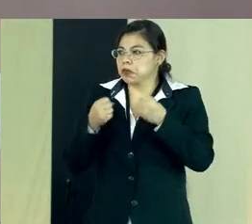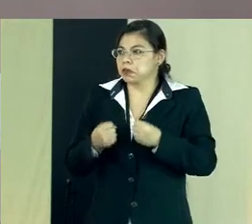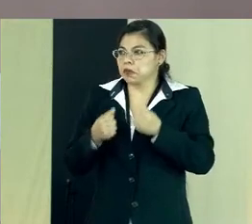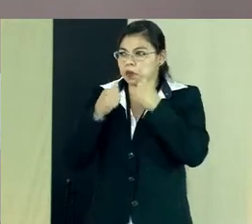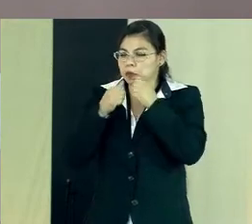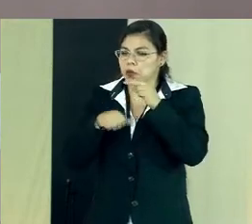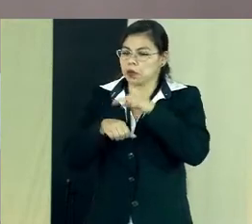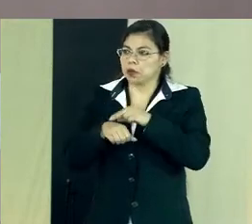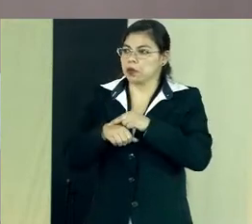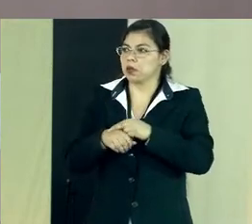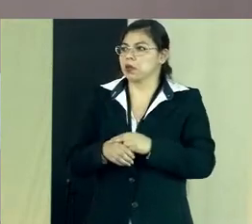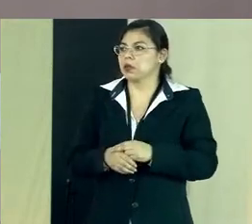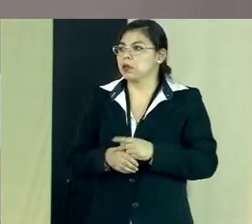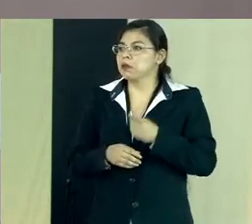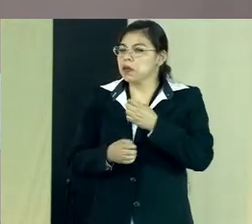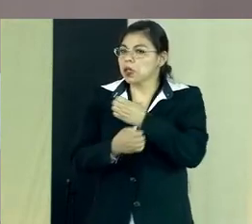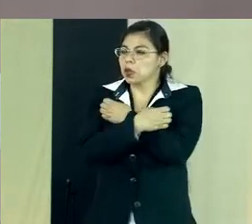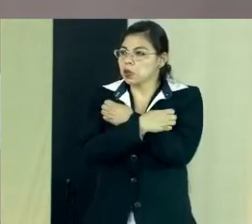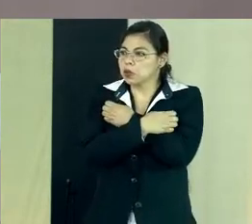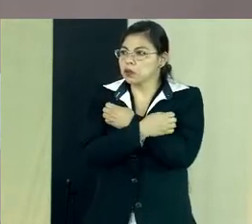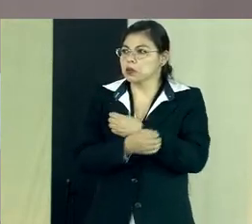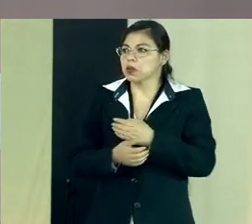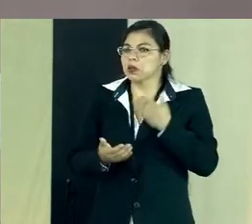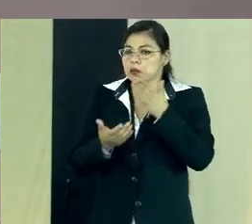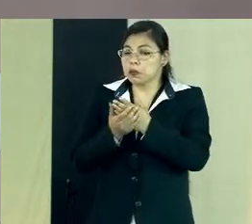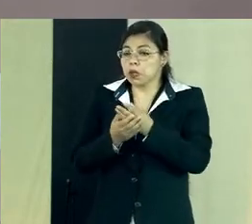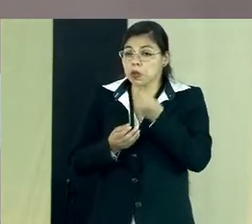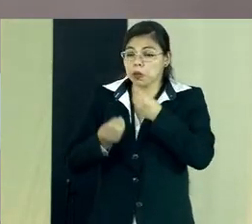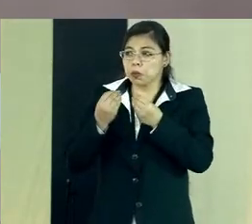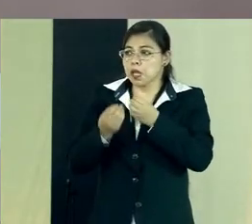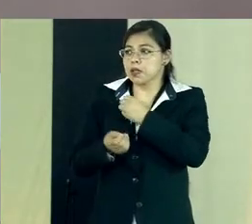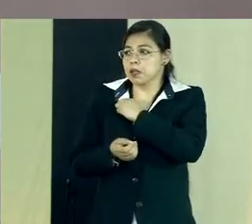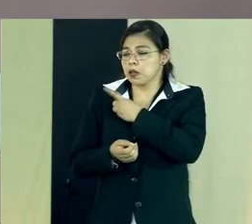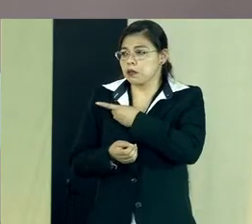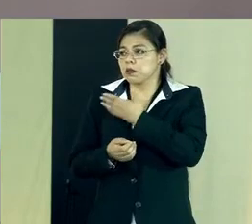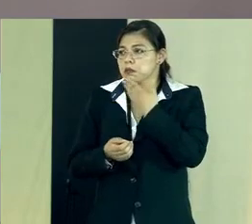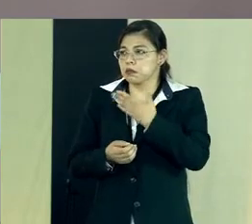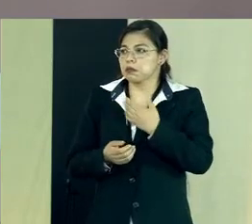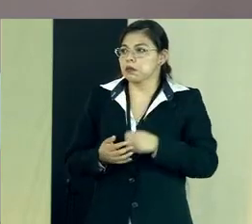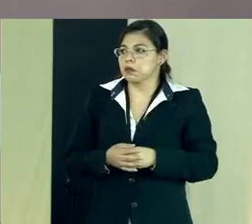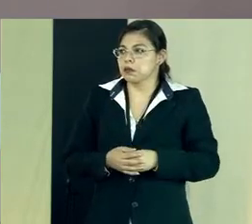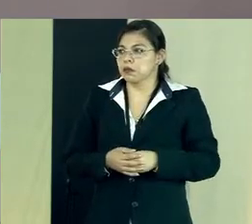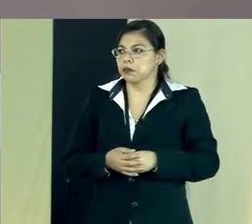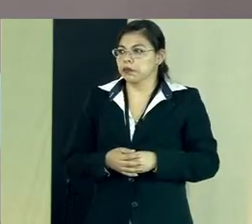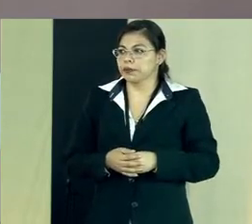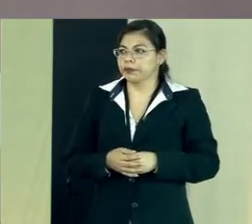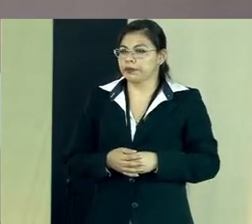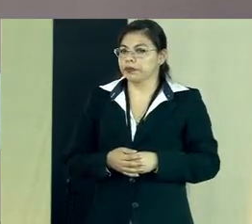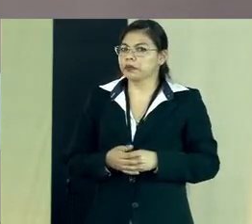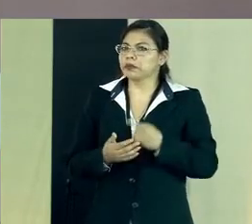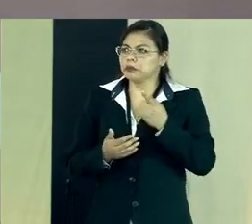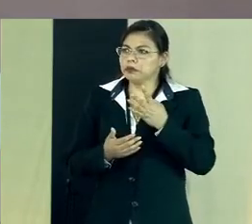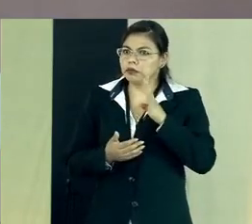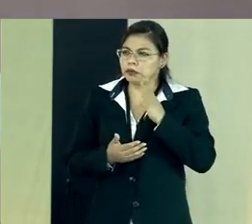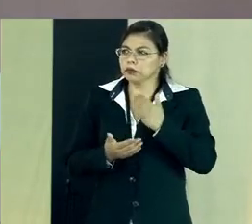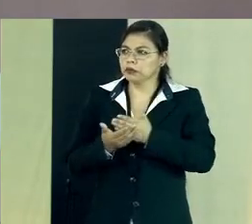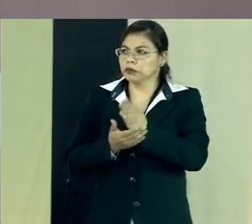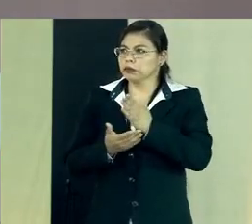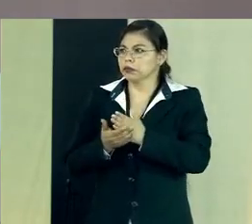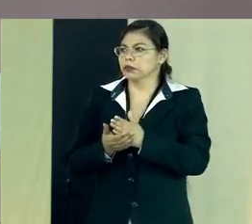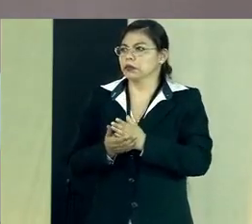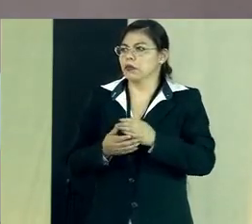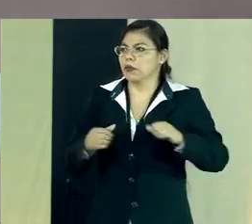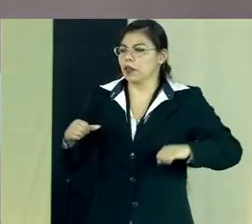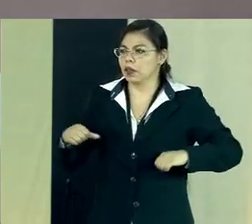nuestro acceso a los alimentos saludables acceso a las opciones reproductivas